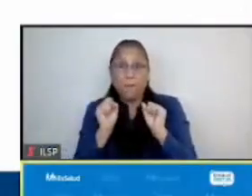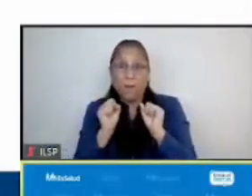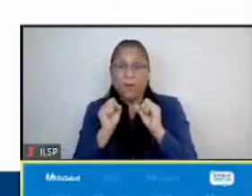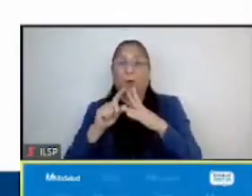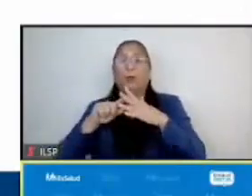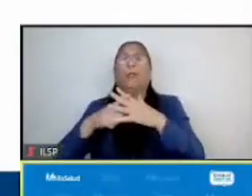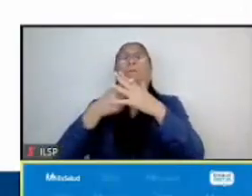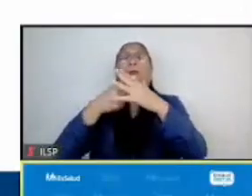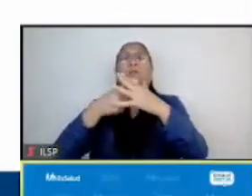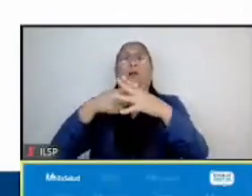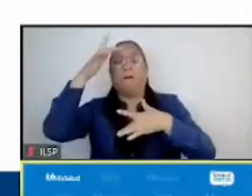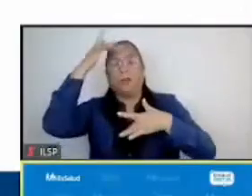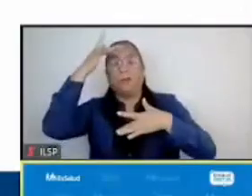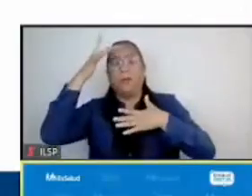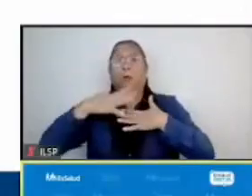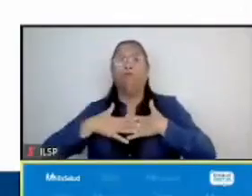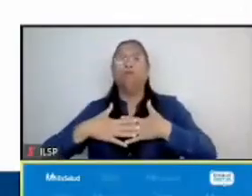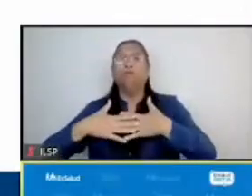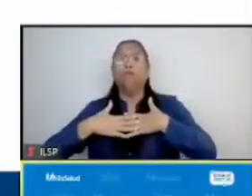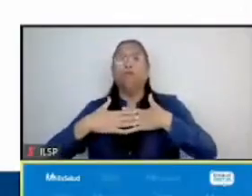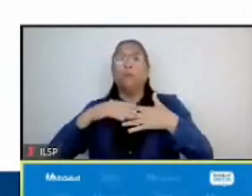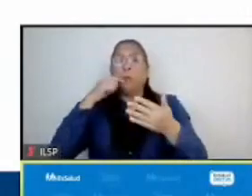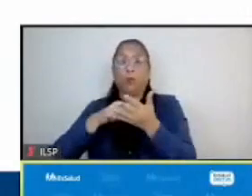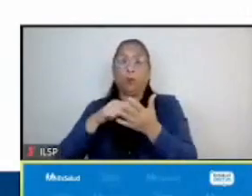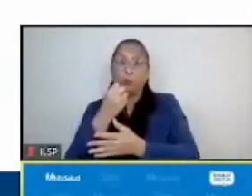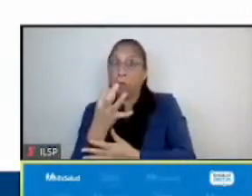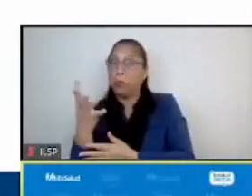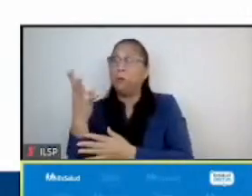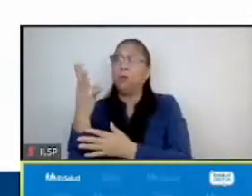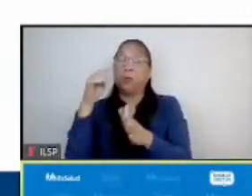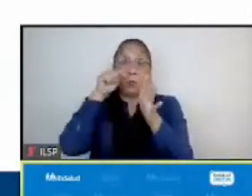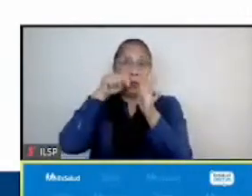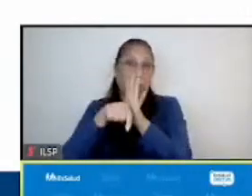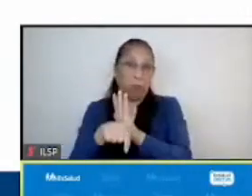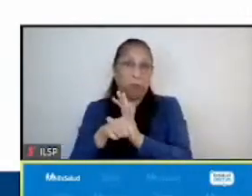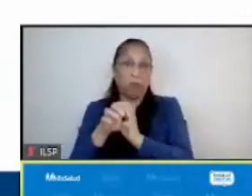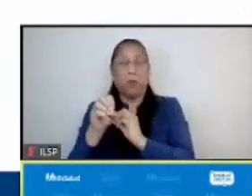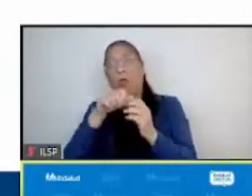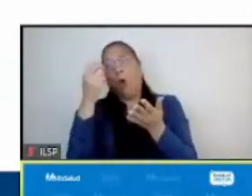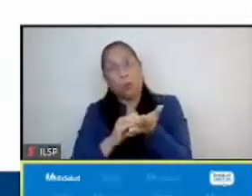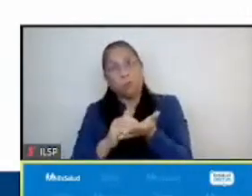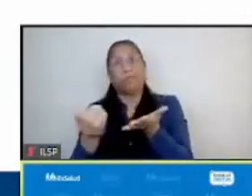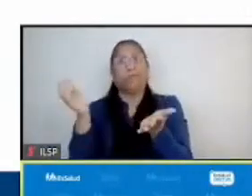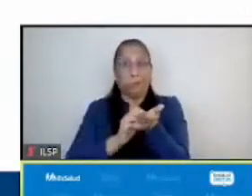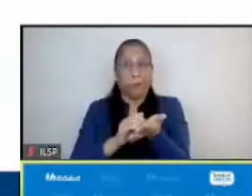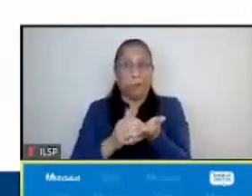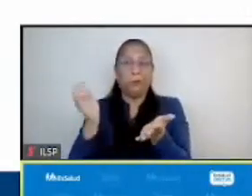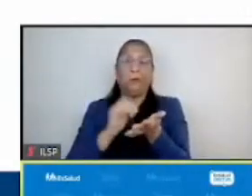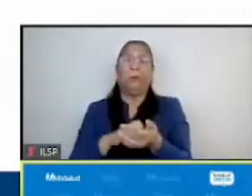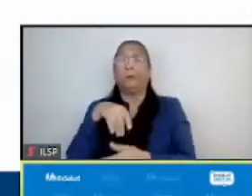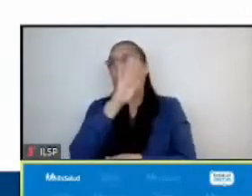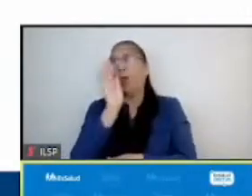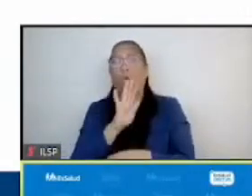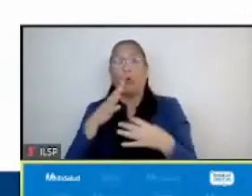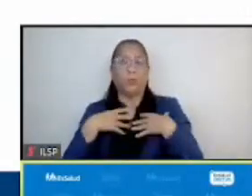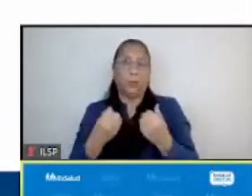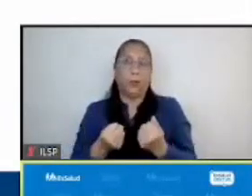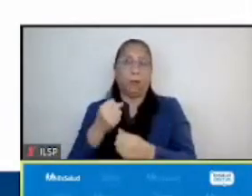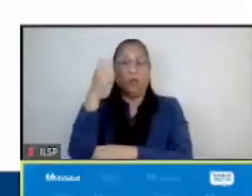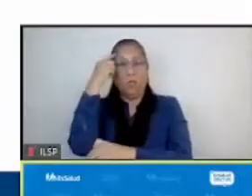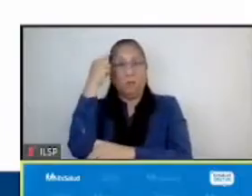infecciones respiratorias, y podemos tener a veces una infección, empalmamos con otra infección y otra infección, y decimos no sanamos nunca, y creemos que estamos mal